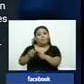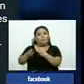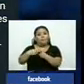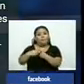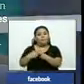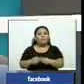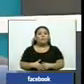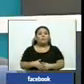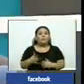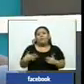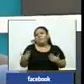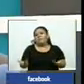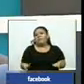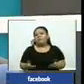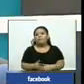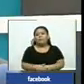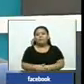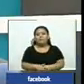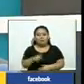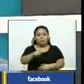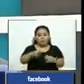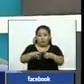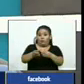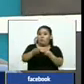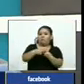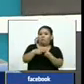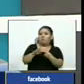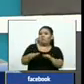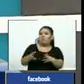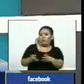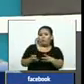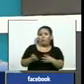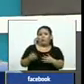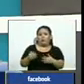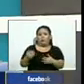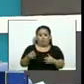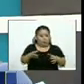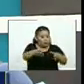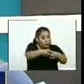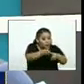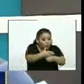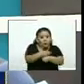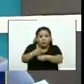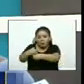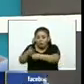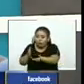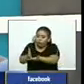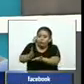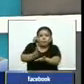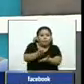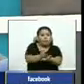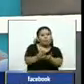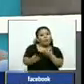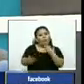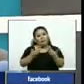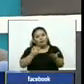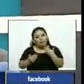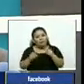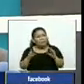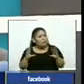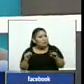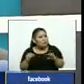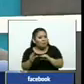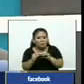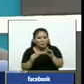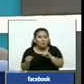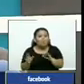No, nosotros lo que en Arena lo que queremos es ir a platicar con todos los partidos políticos y realmente